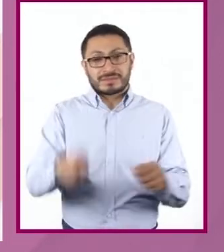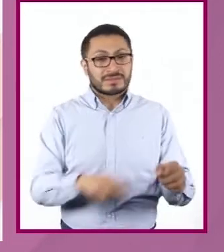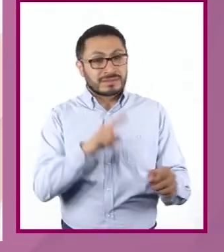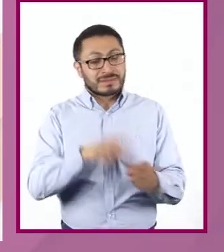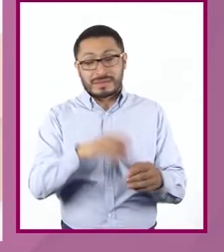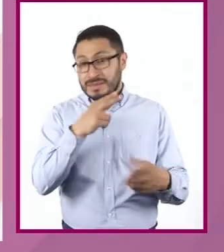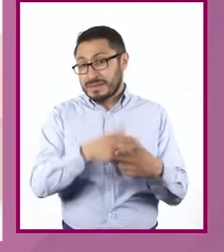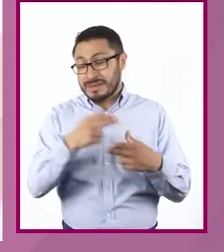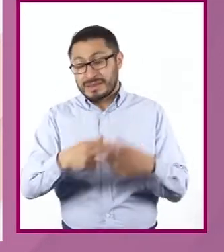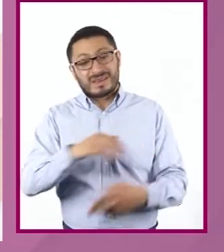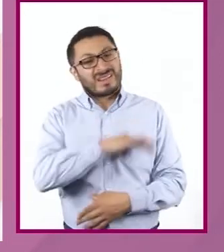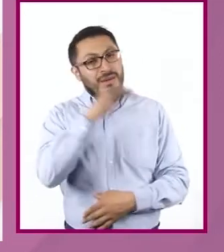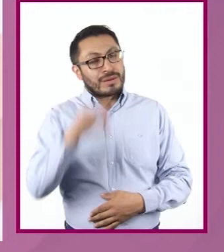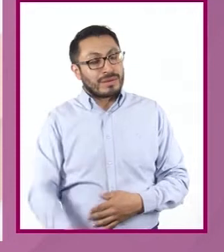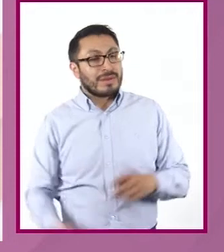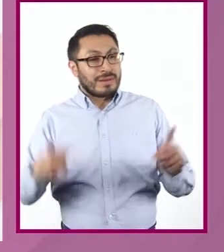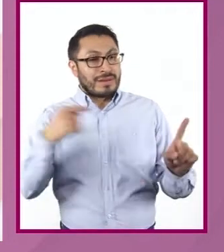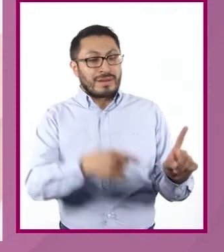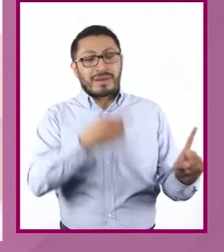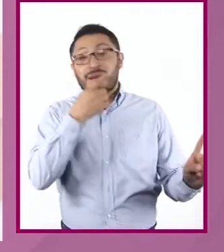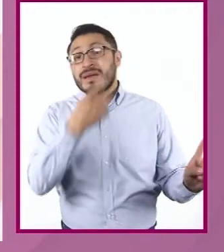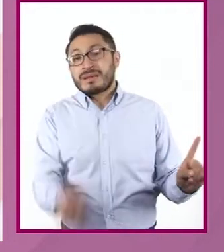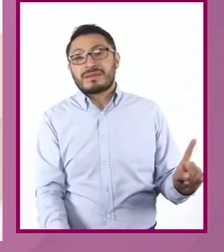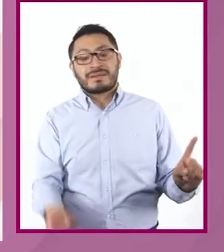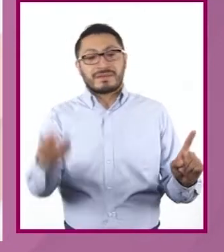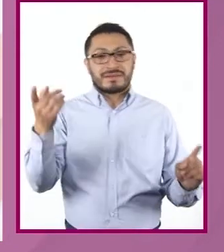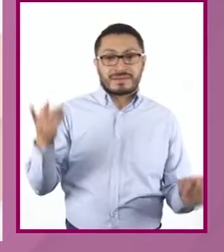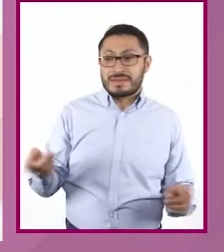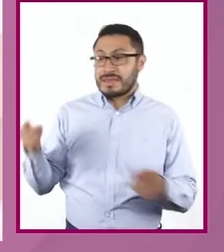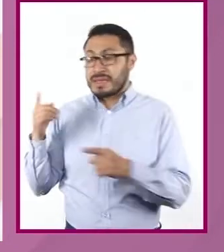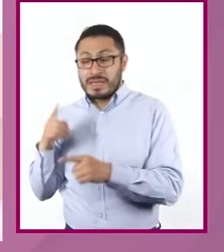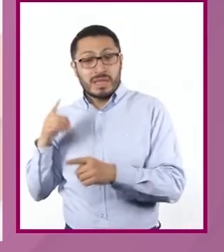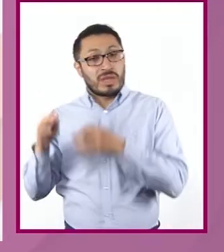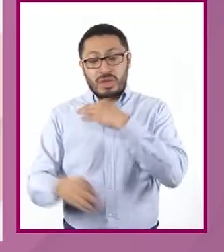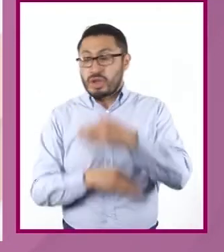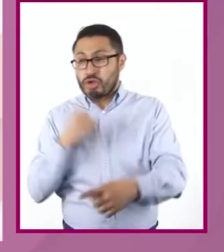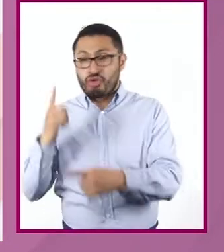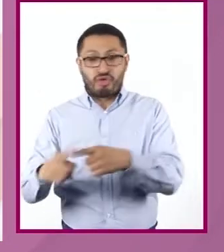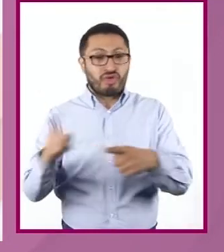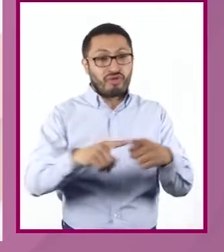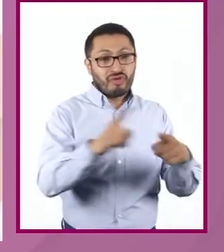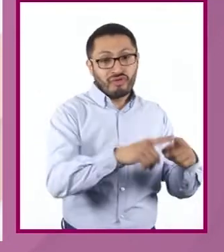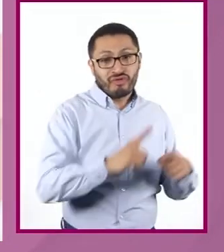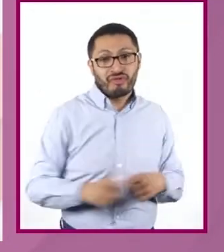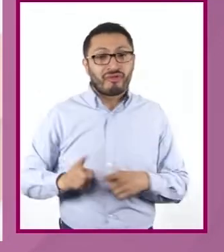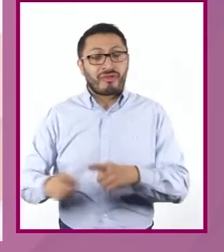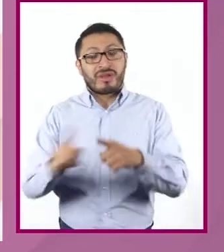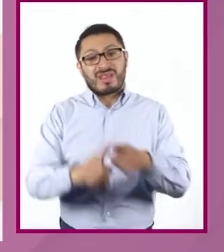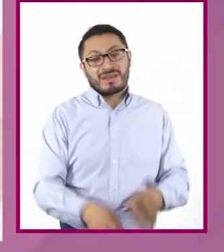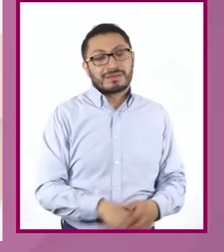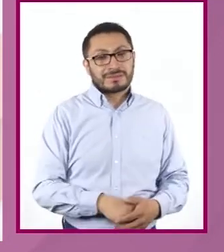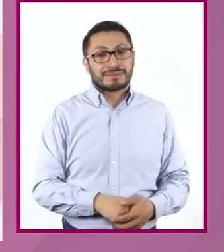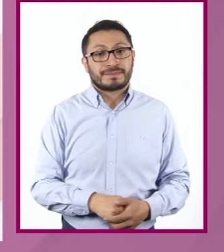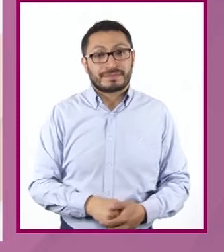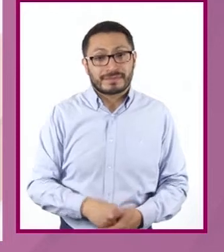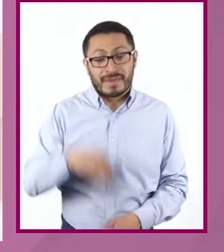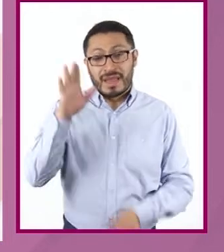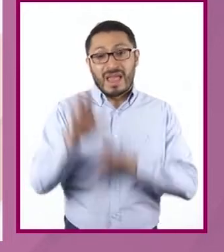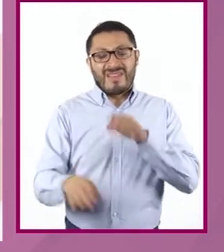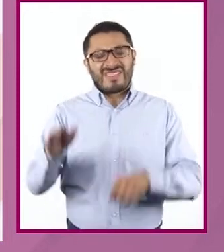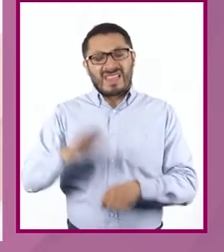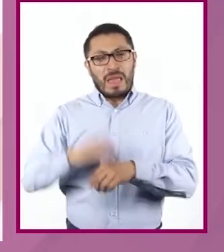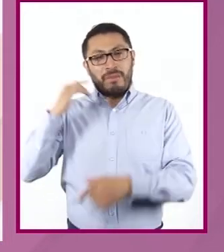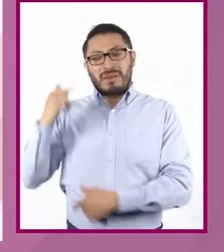especie común son distintos entre ellos, que se procrean más descendencia que la que sobrevive. De ahí